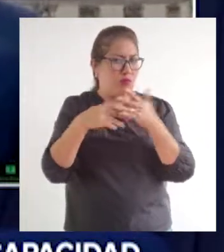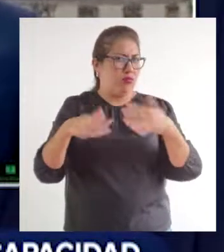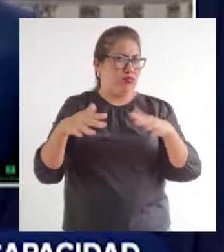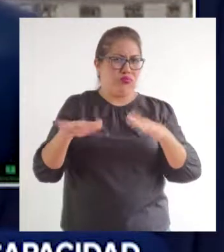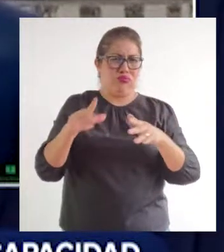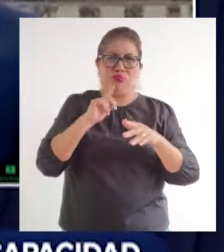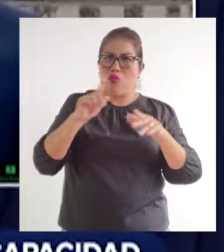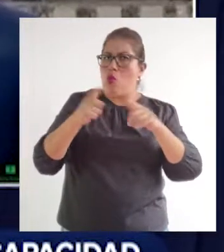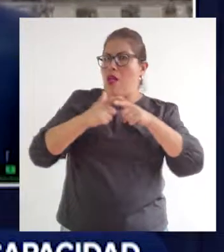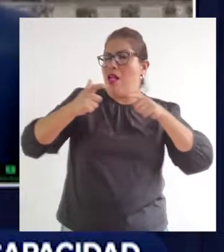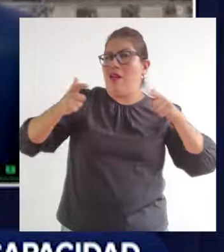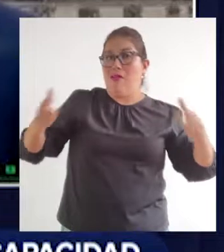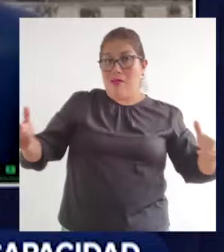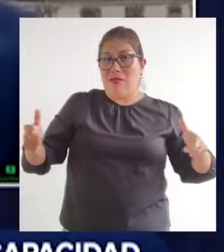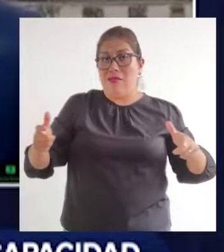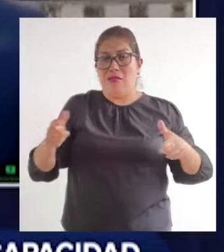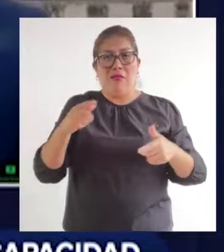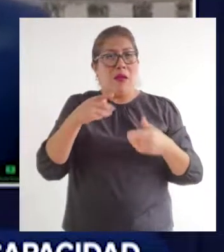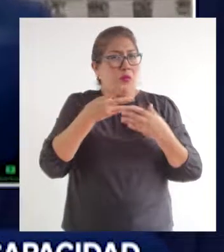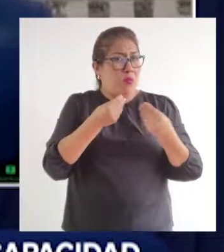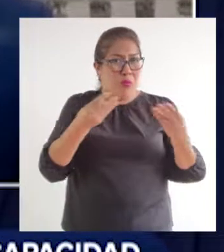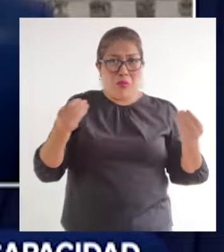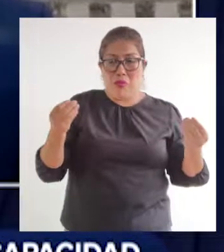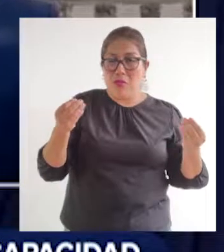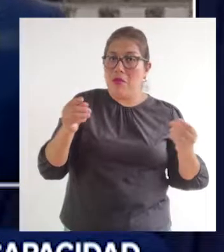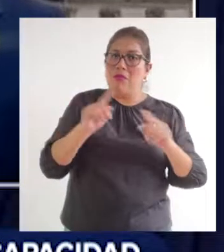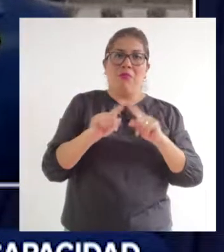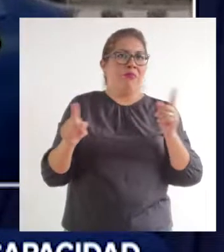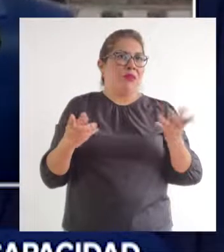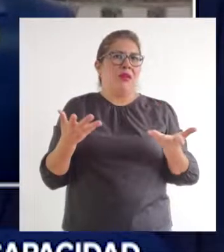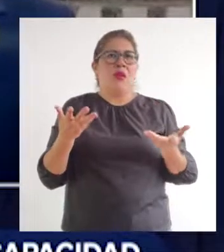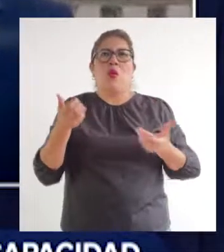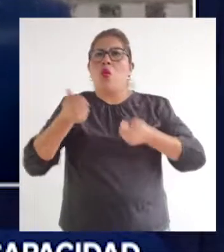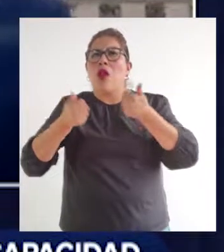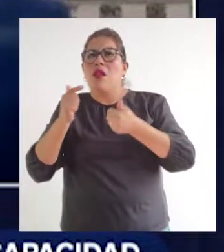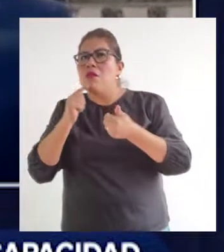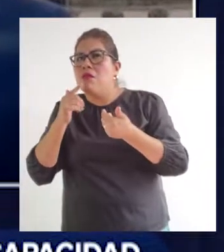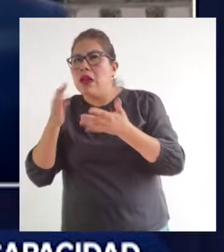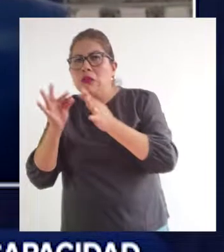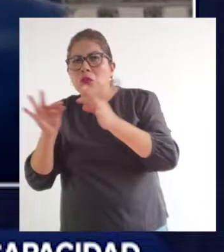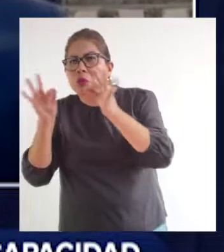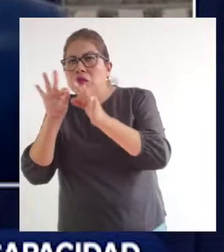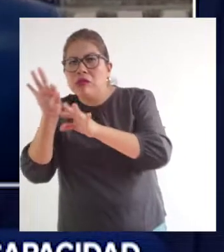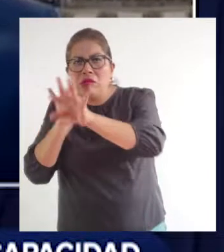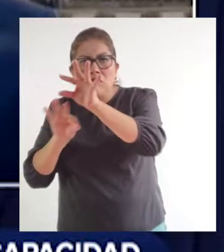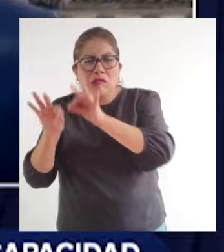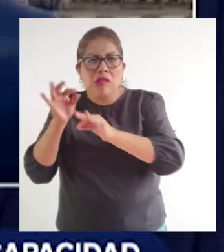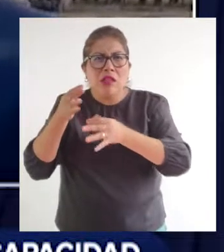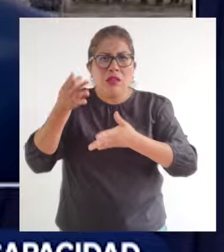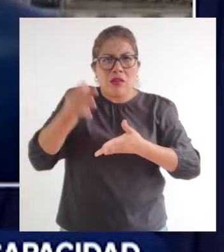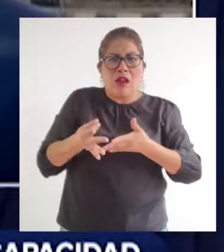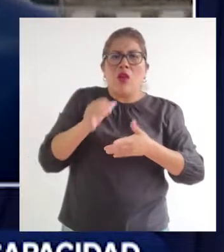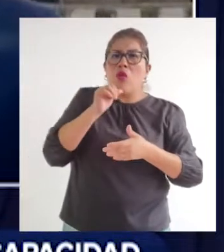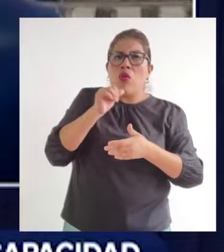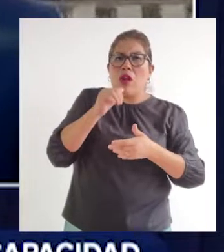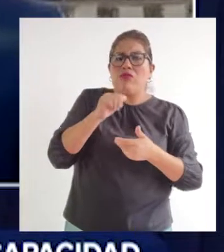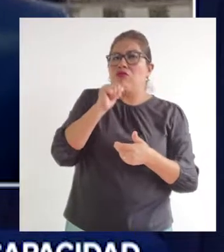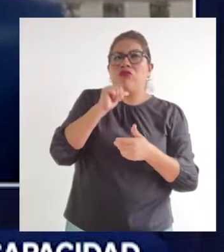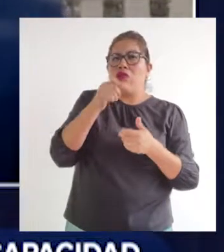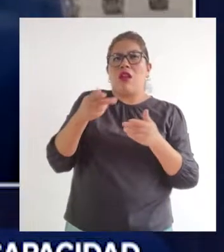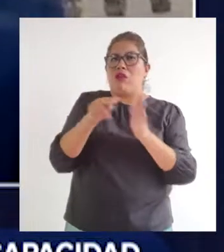muy amplia, muy densa, pero sin embargo vemos que lo que sí es más relevante o lo que es real es el incumplimiento de las